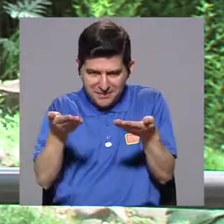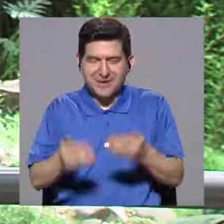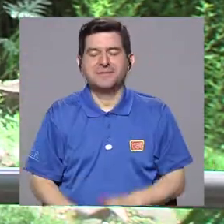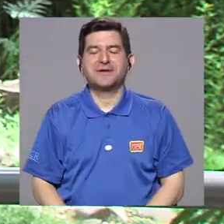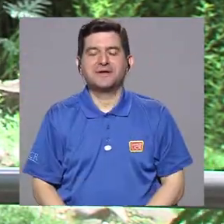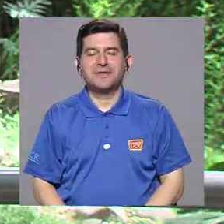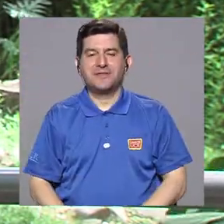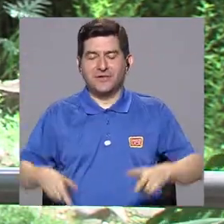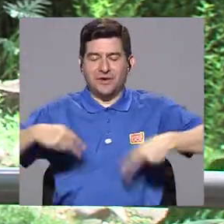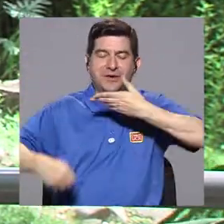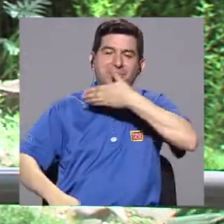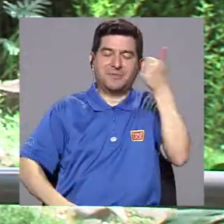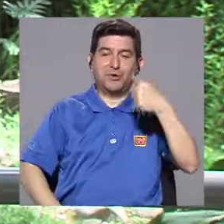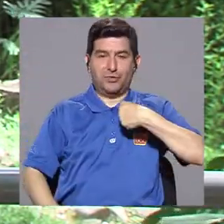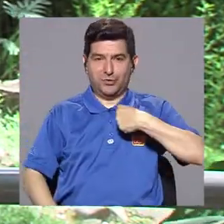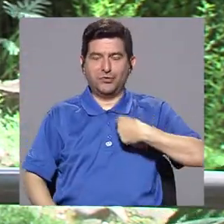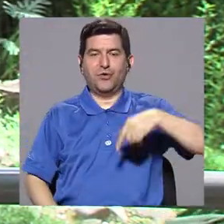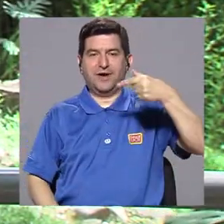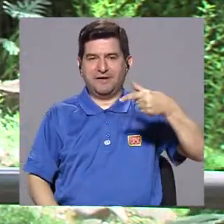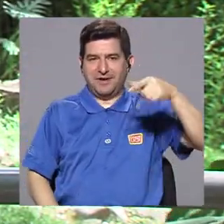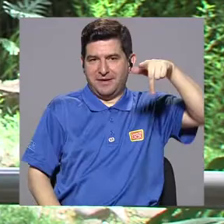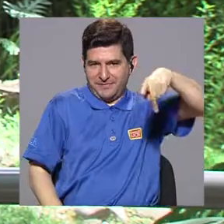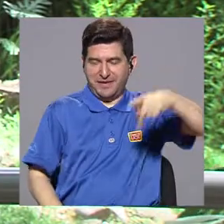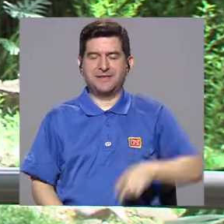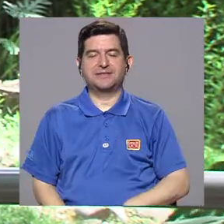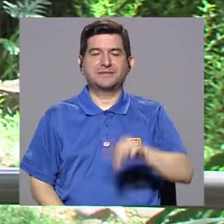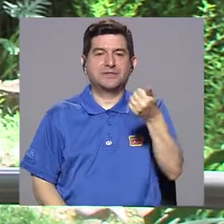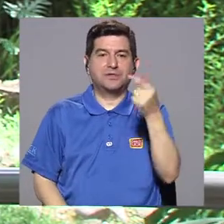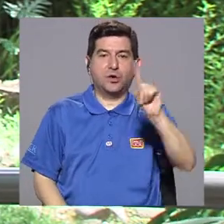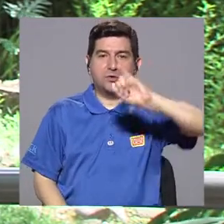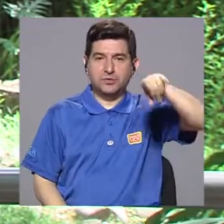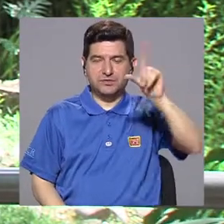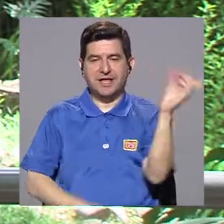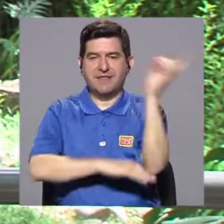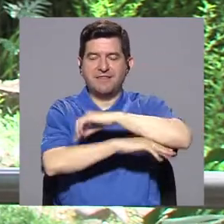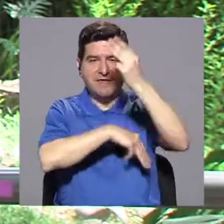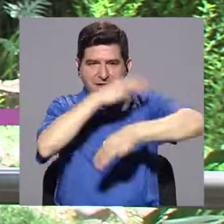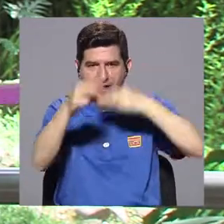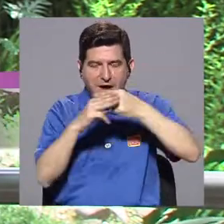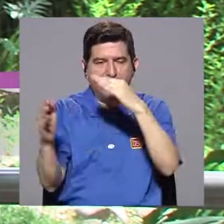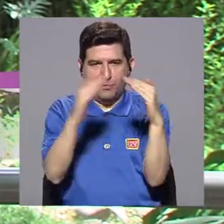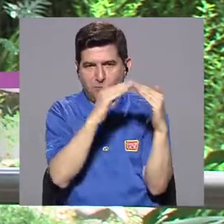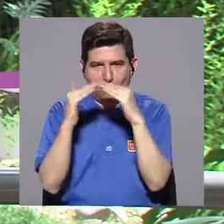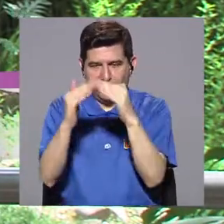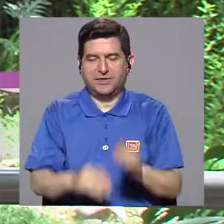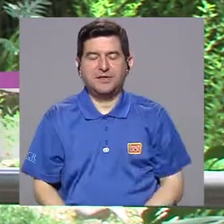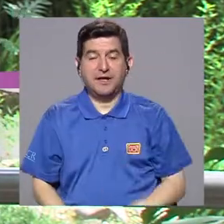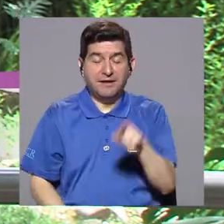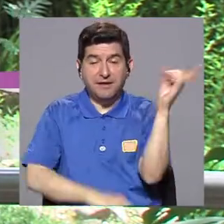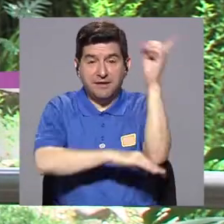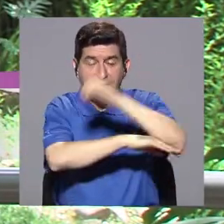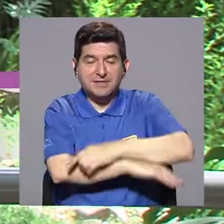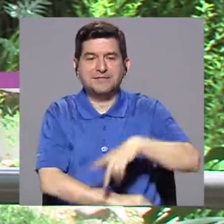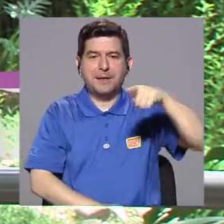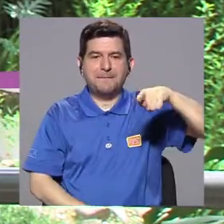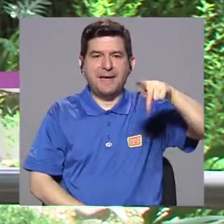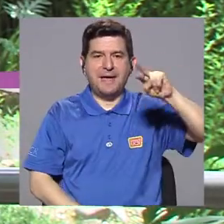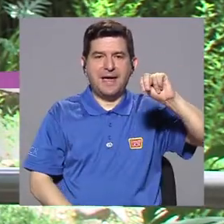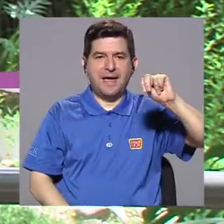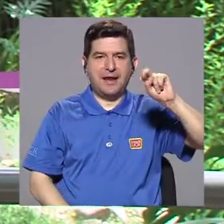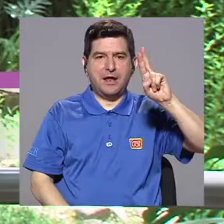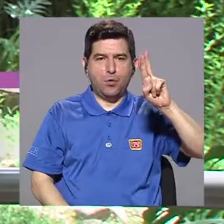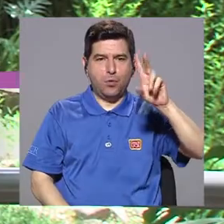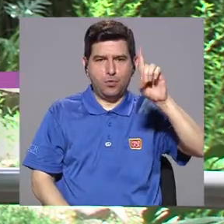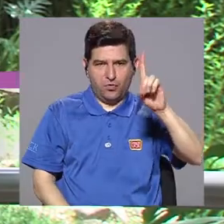Bienvenido y bienvenida a Vivir Mejor. Soy Gabriela Pérez. El 11 de julio se celebra el Día Mundial de la Población. En esta fecha, el Programa